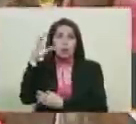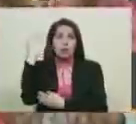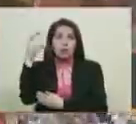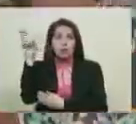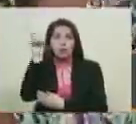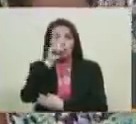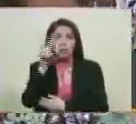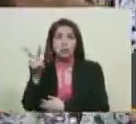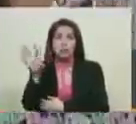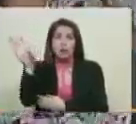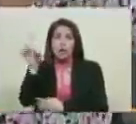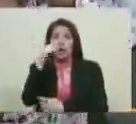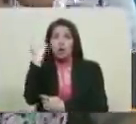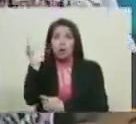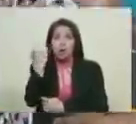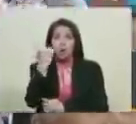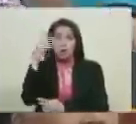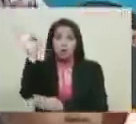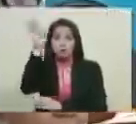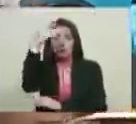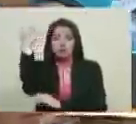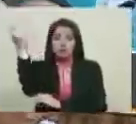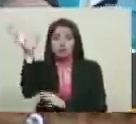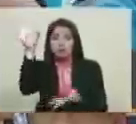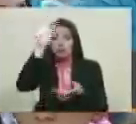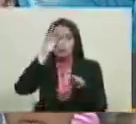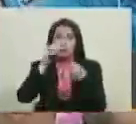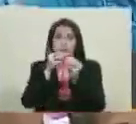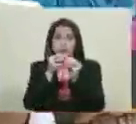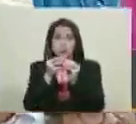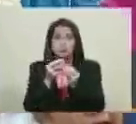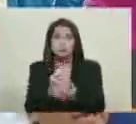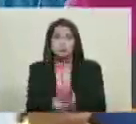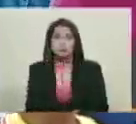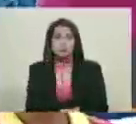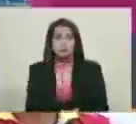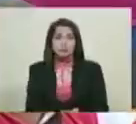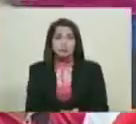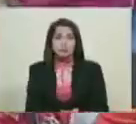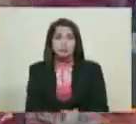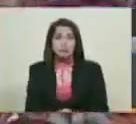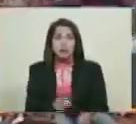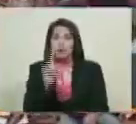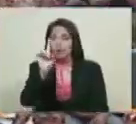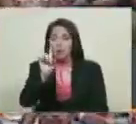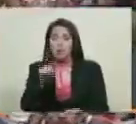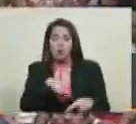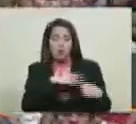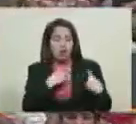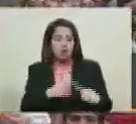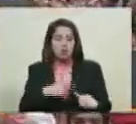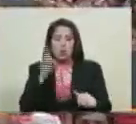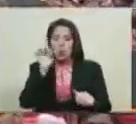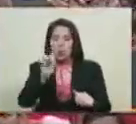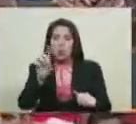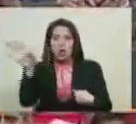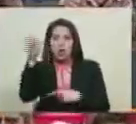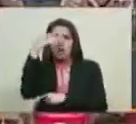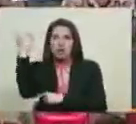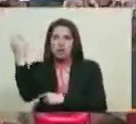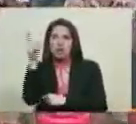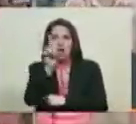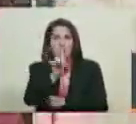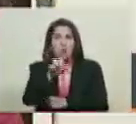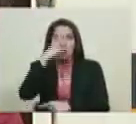una sola bandera. Así es. Una sola bandera, un solo corazón. Un solo sueño, una